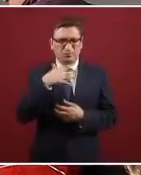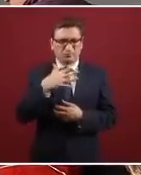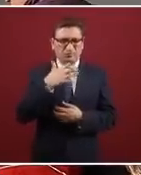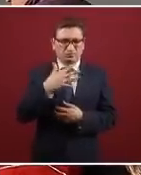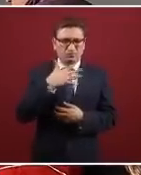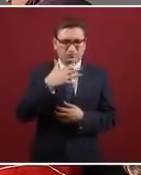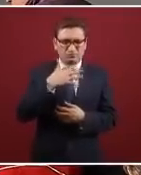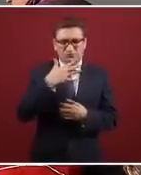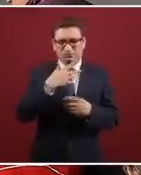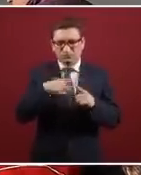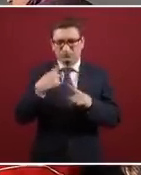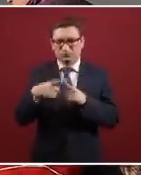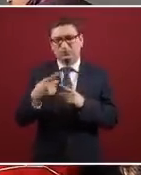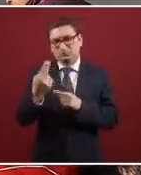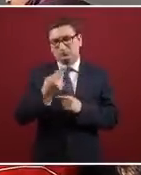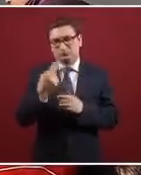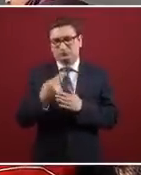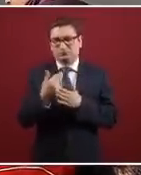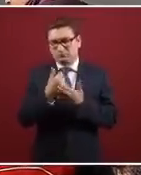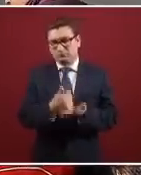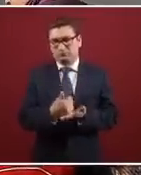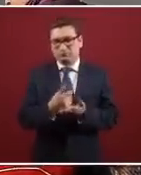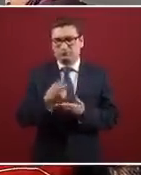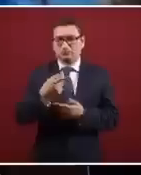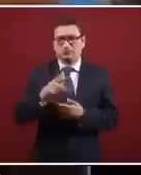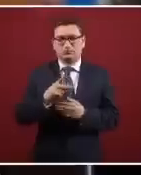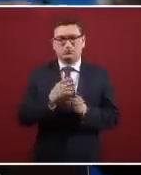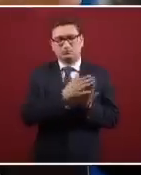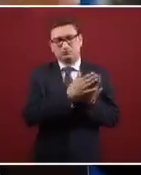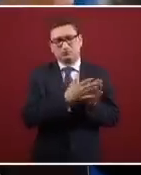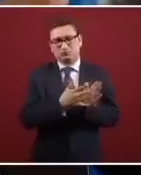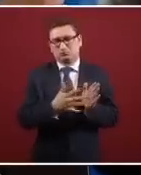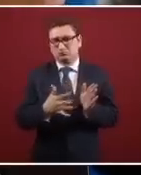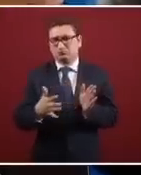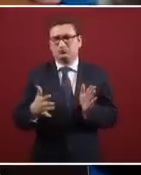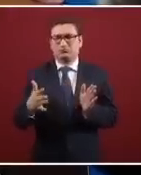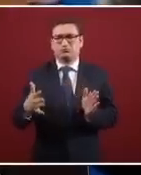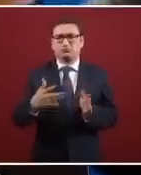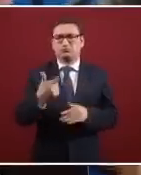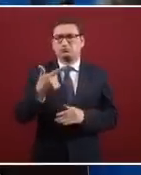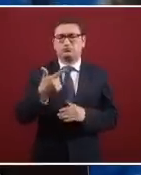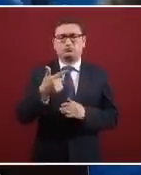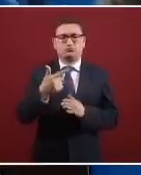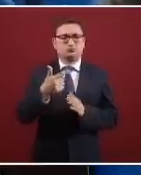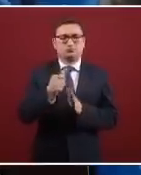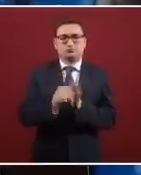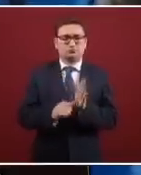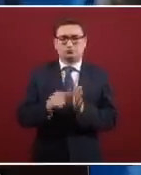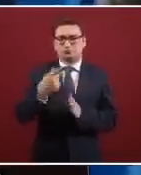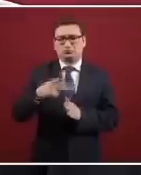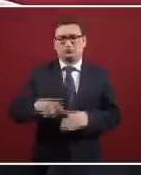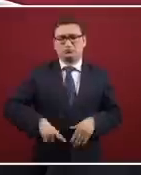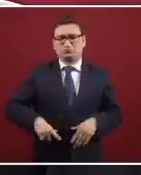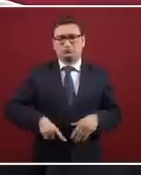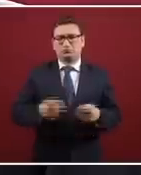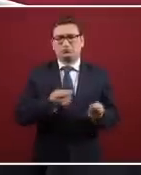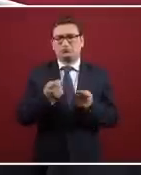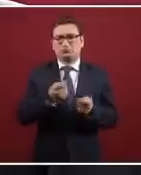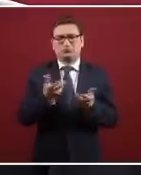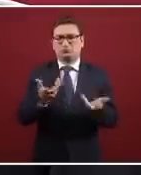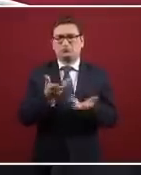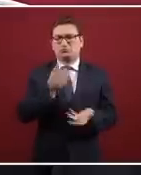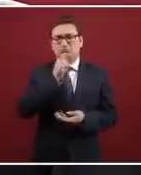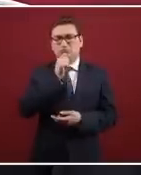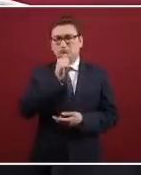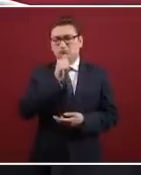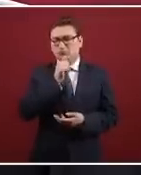involucrada en casos de corrupción, pero ya pasaron prácticamente 7 meses de su gobierno y no ha ocurrido absolutamente